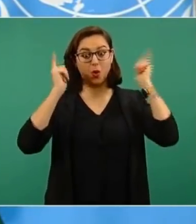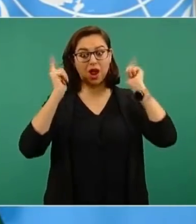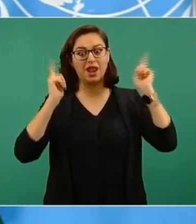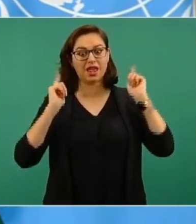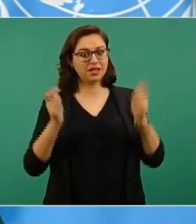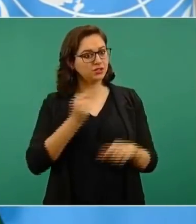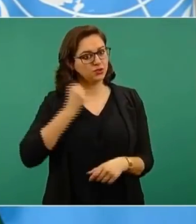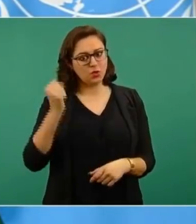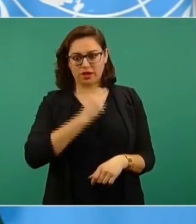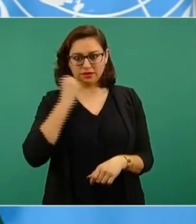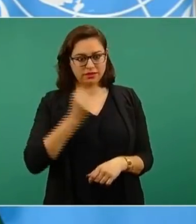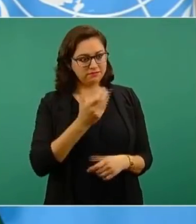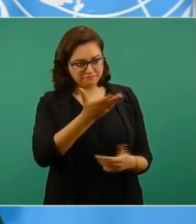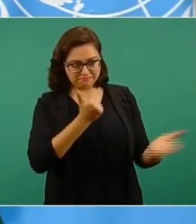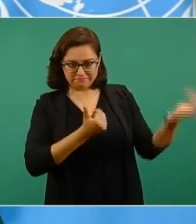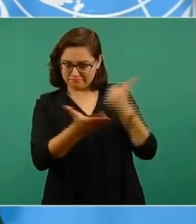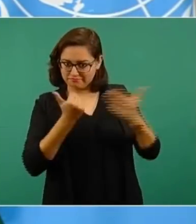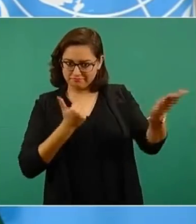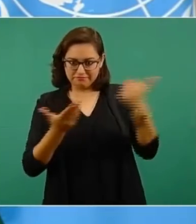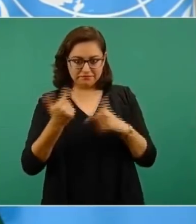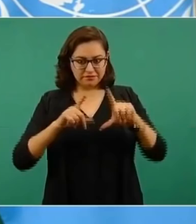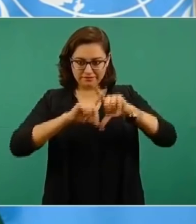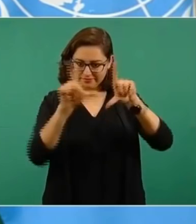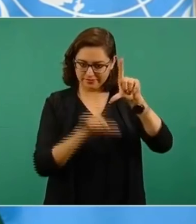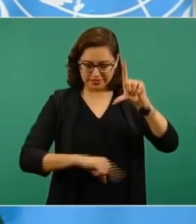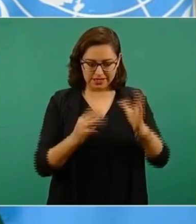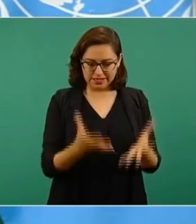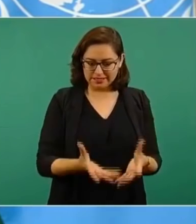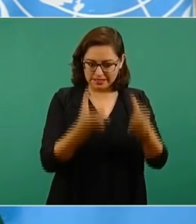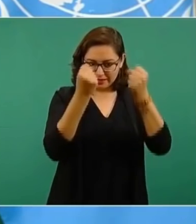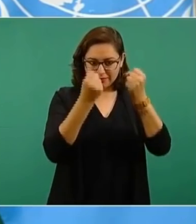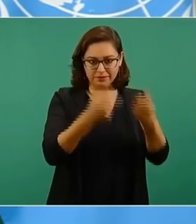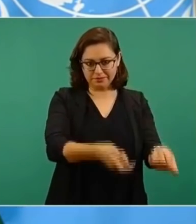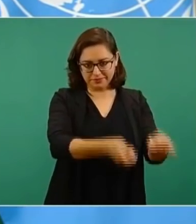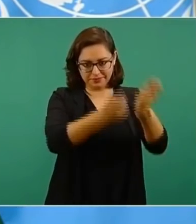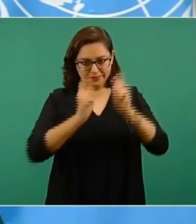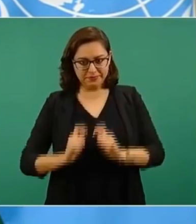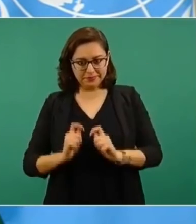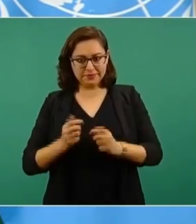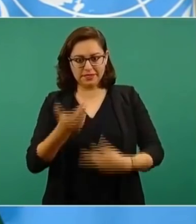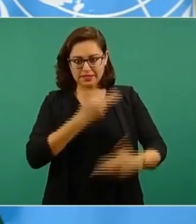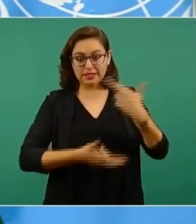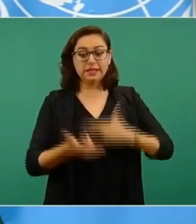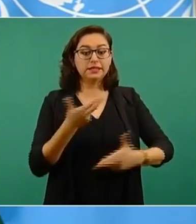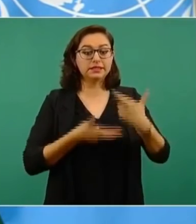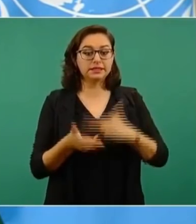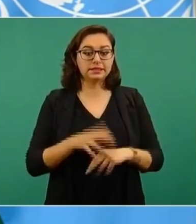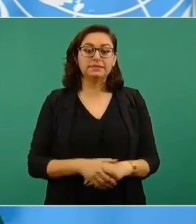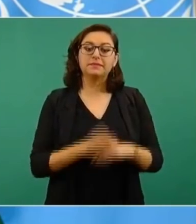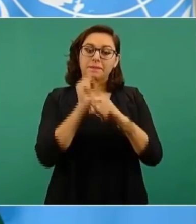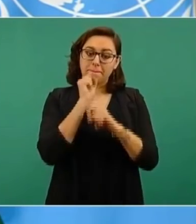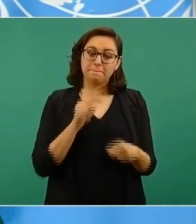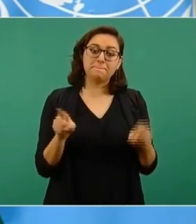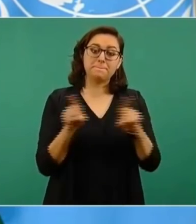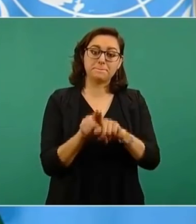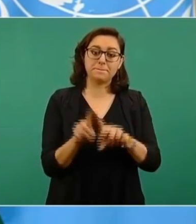que se entregó durante el periodo neoliberal para las concesiones mineras. Lo mismo en el